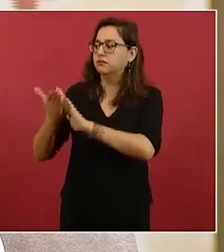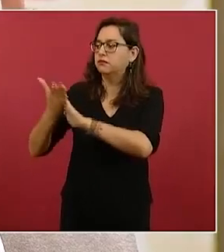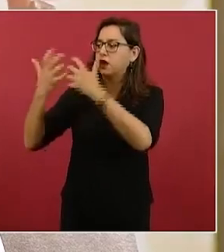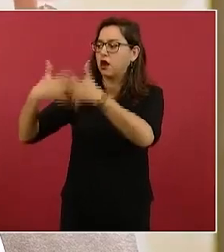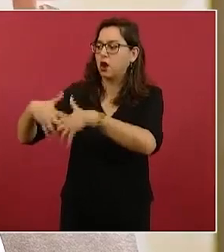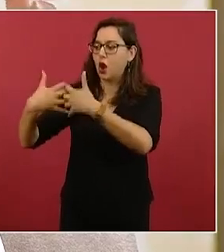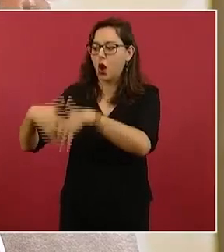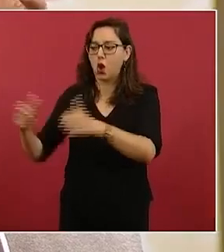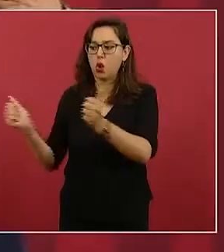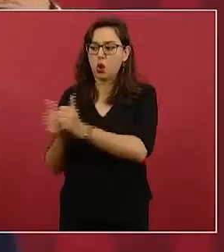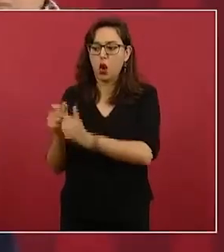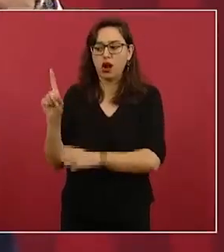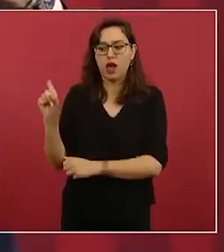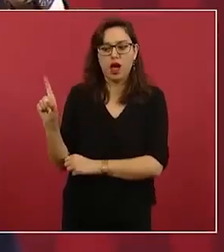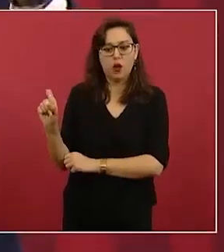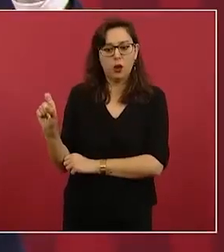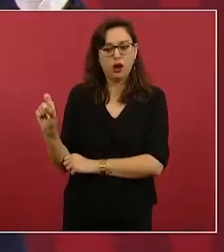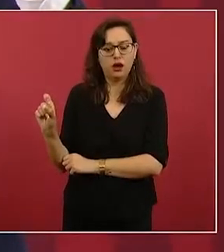pero son